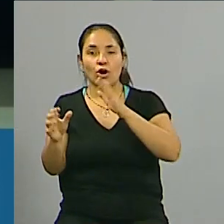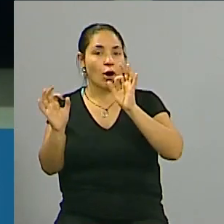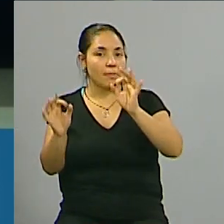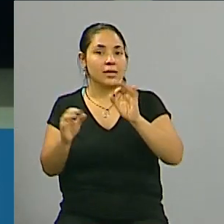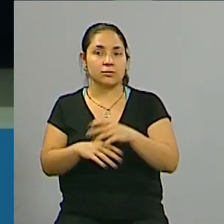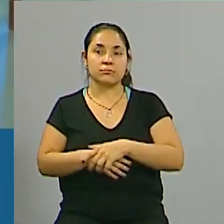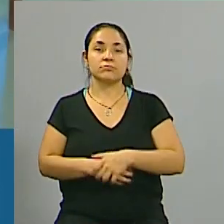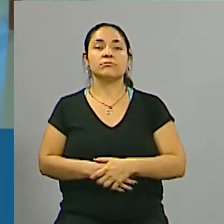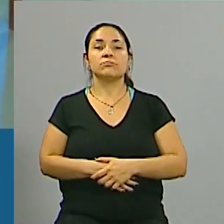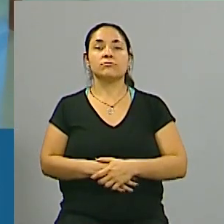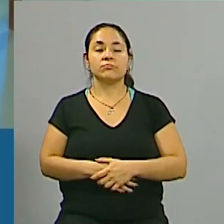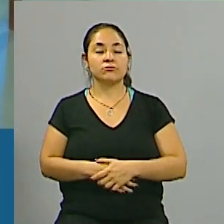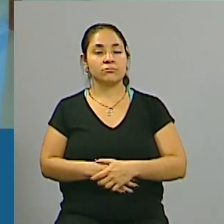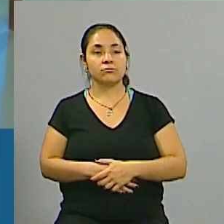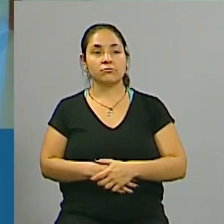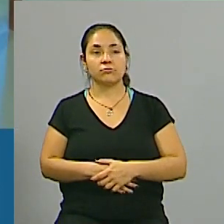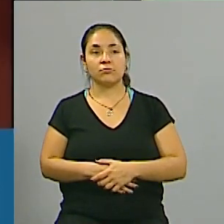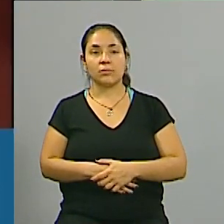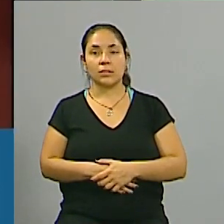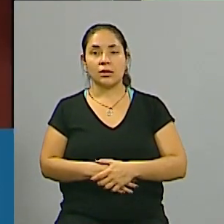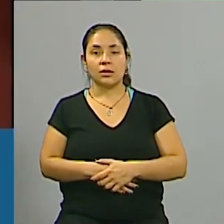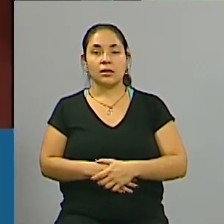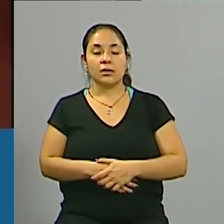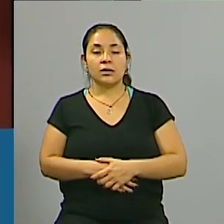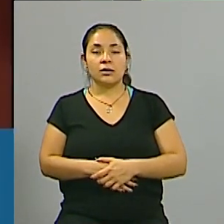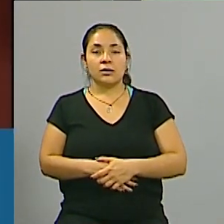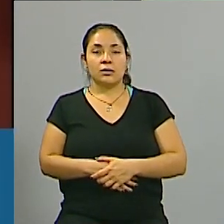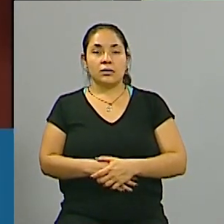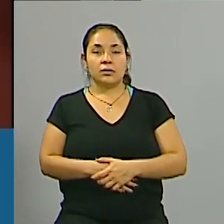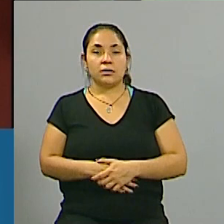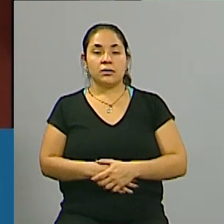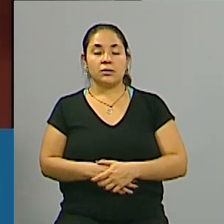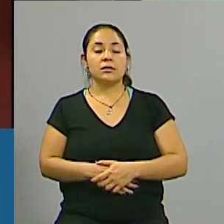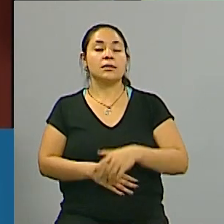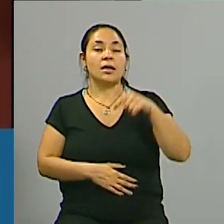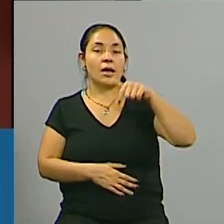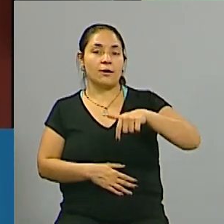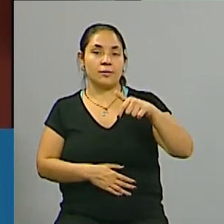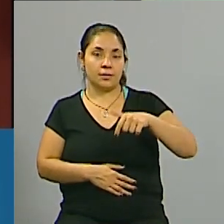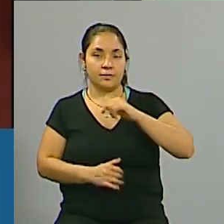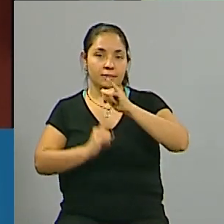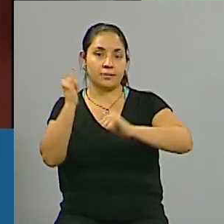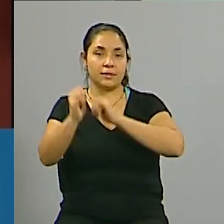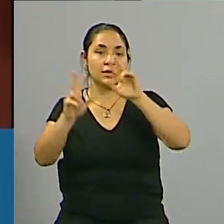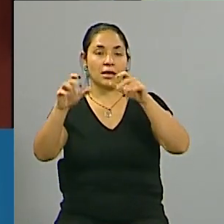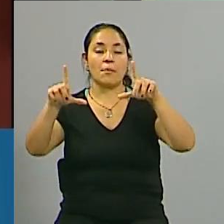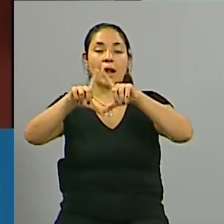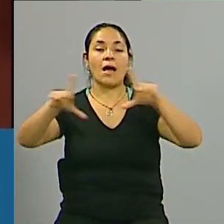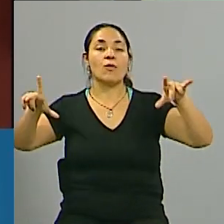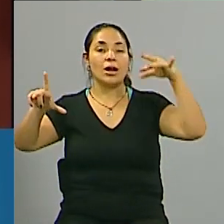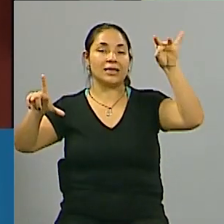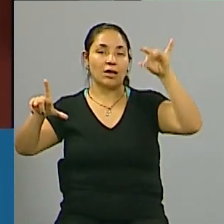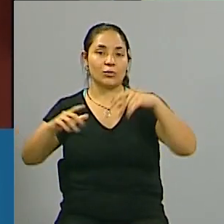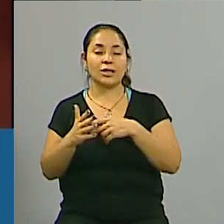ese trabajo. Bueno, y ahora tenemos que hablar de algo que lo decíamos recién en el corte, el tema boleta única. Me parece que es fundamental